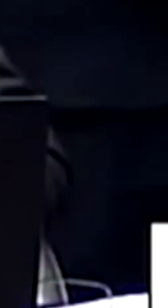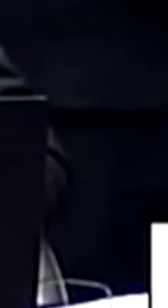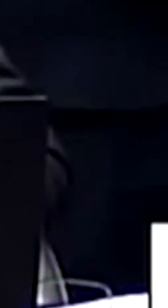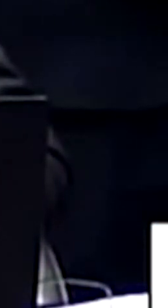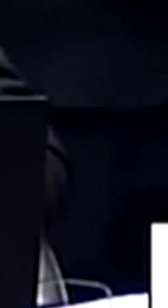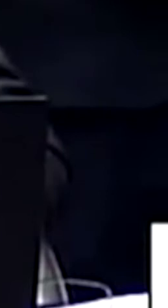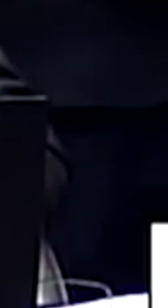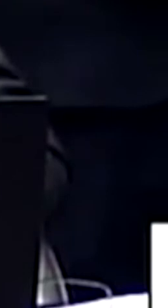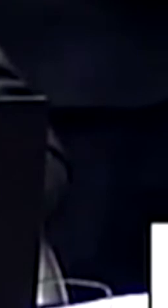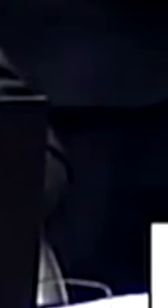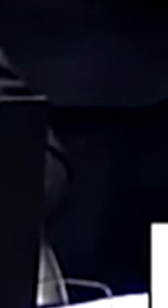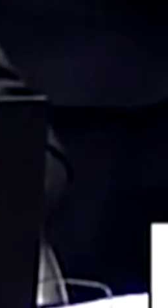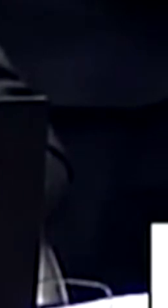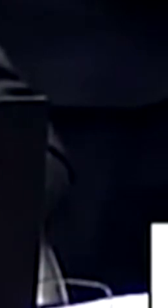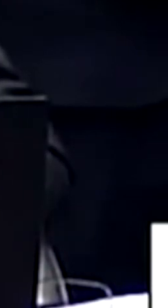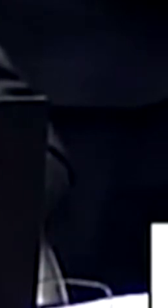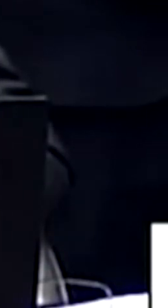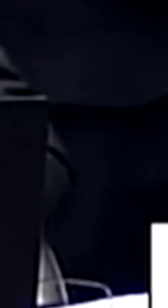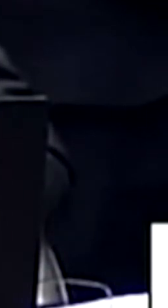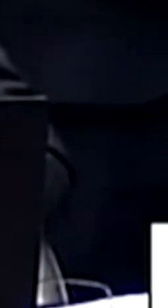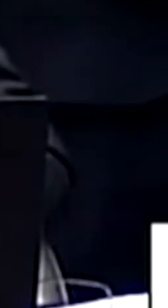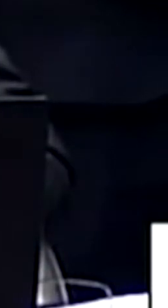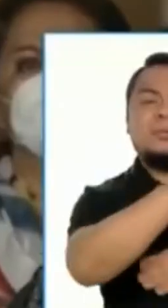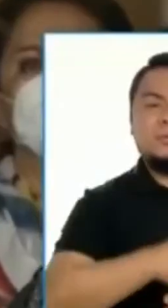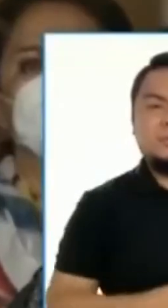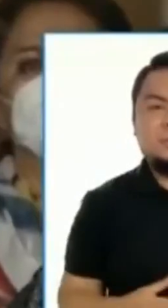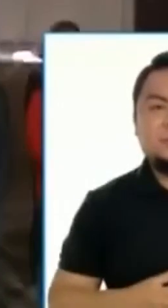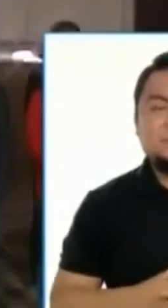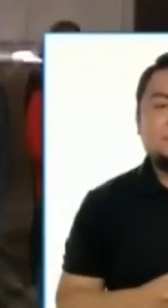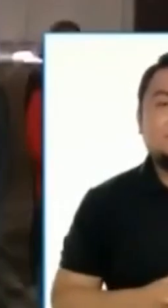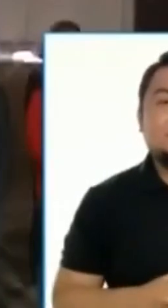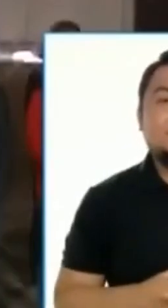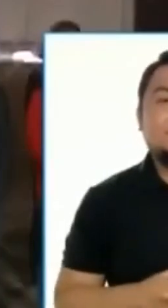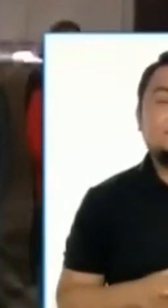congresista, se dará por aprobada. ¡Y el Perú!